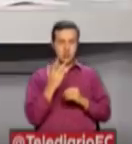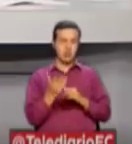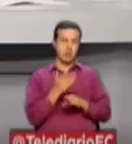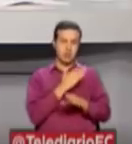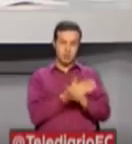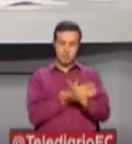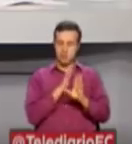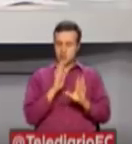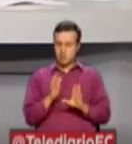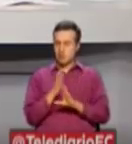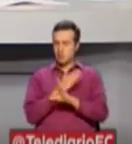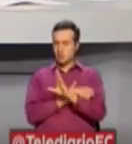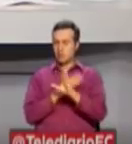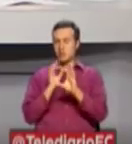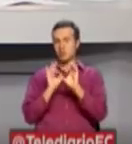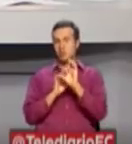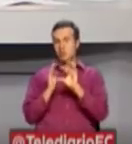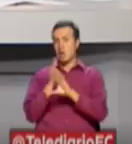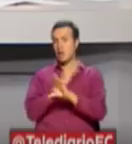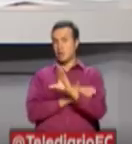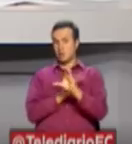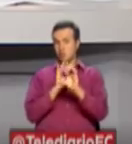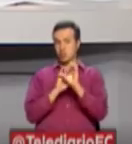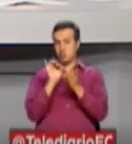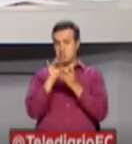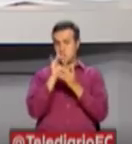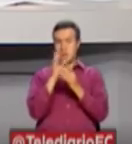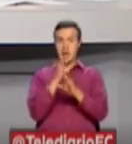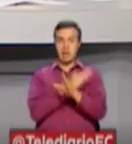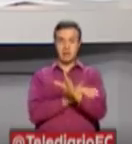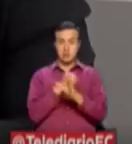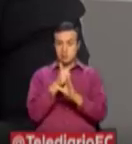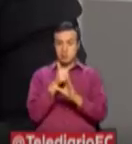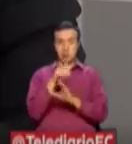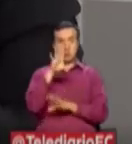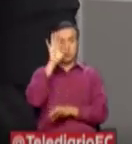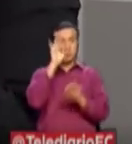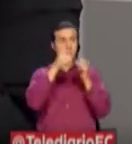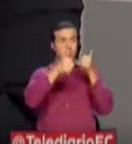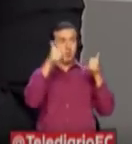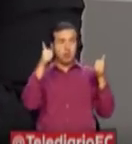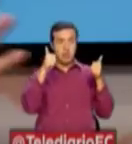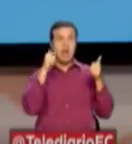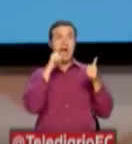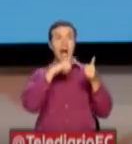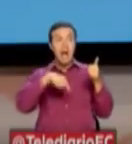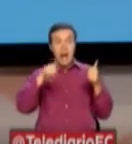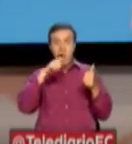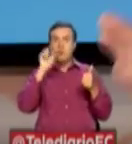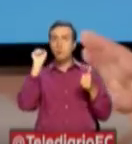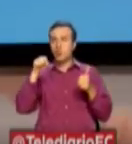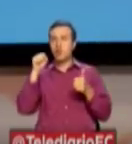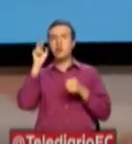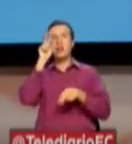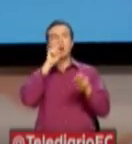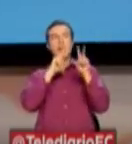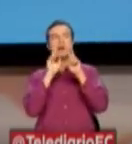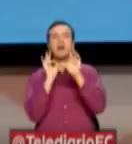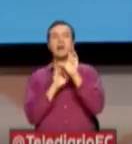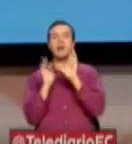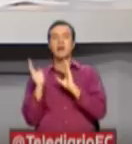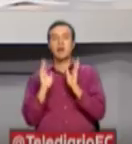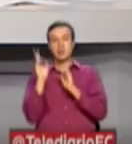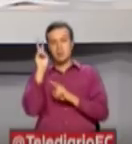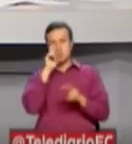perdones y seleccionados y designados por el consejo cesado por el consejo cesado expresamente el anexo 3 y el